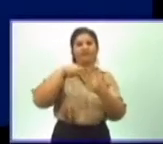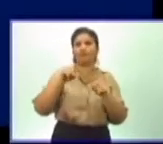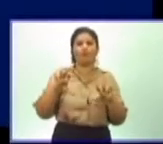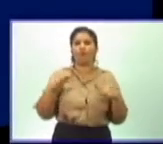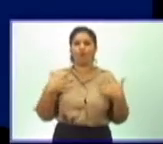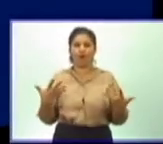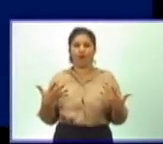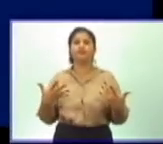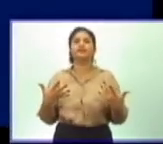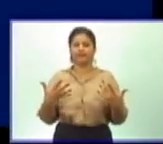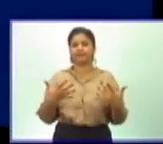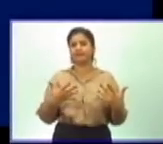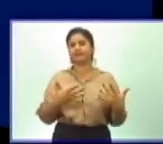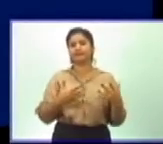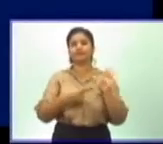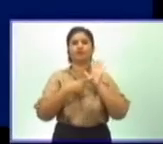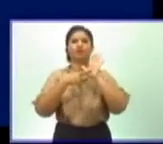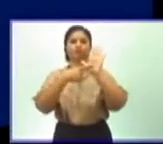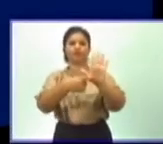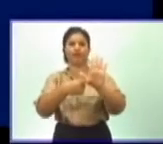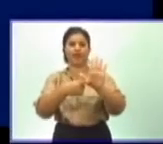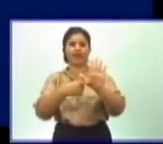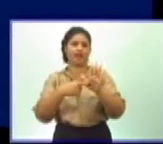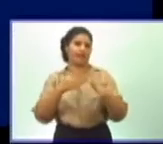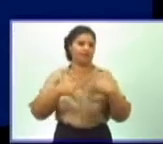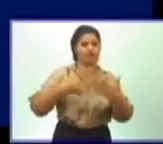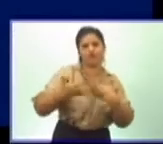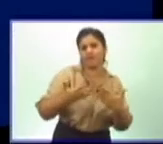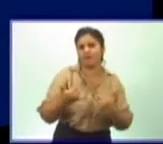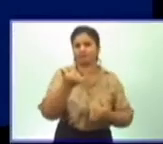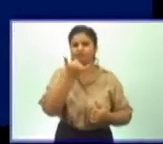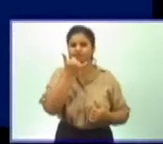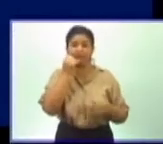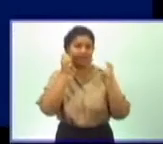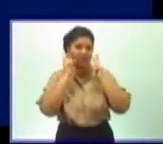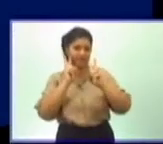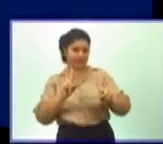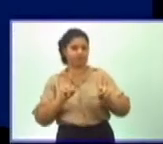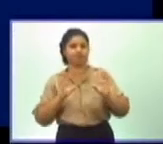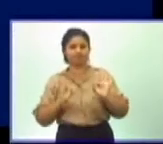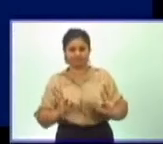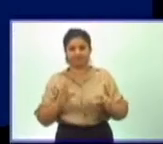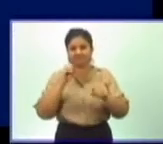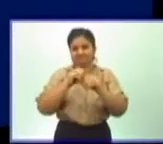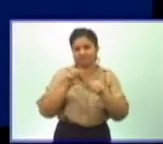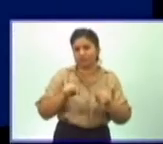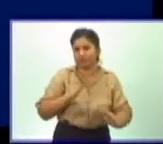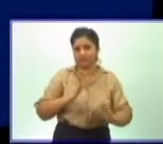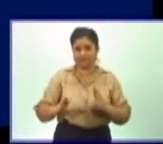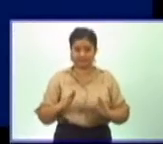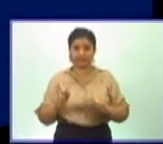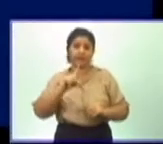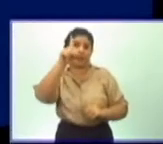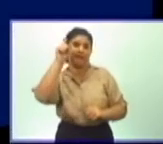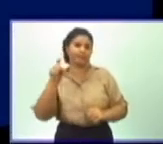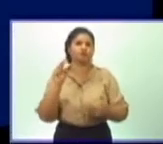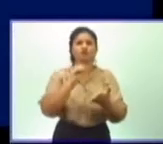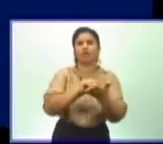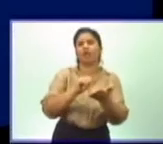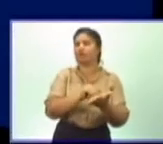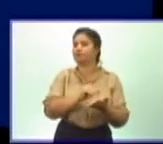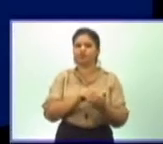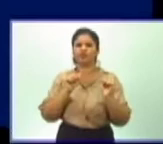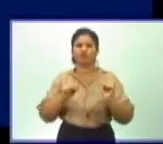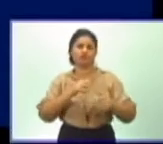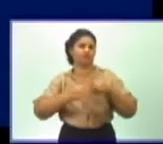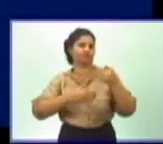y otros van a ser simpáticos, como lo vamos a ver acá en la obra. ¿Y dónde se desarrolla la acción? Evidentemente, en